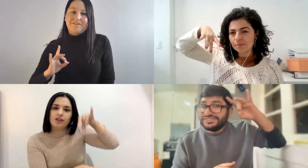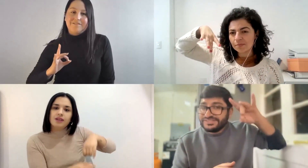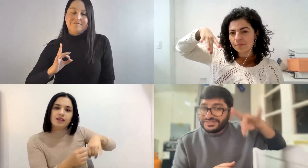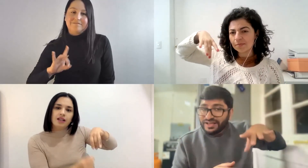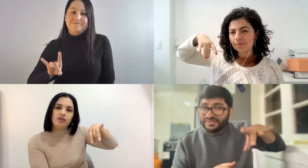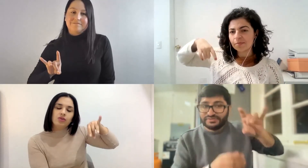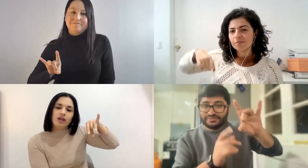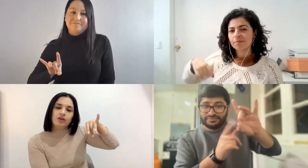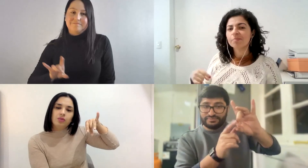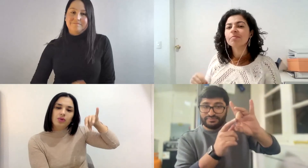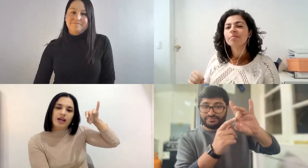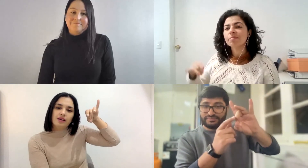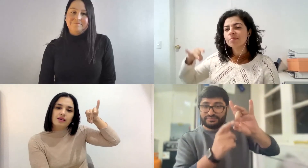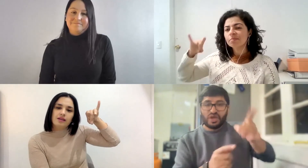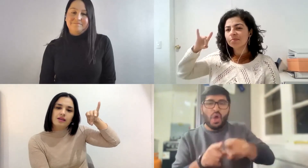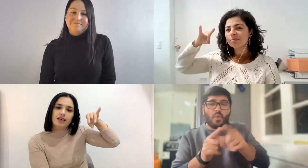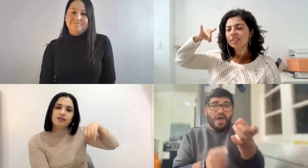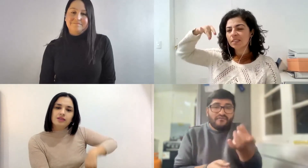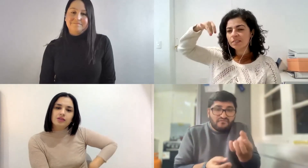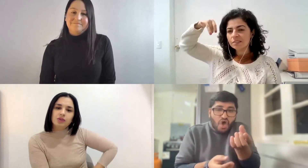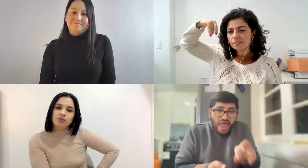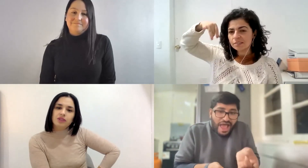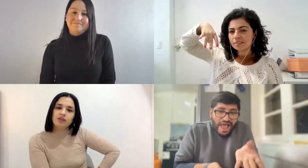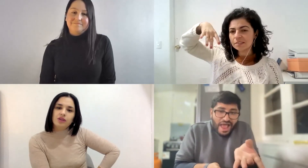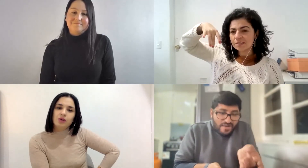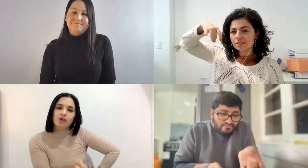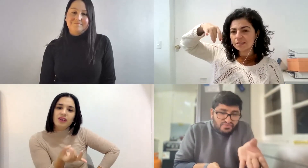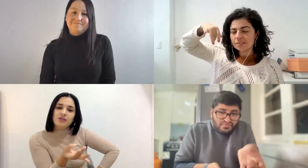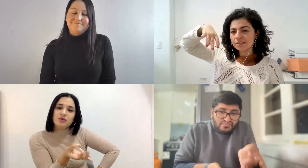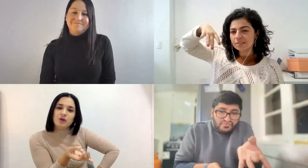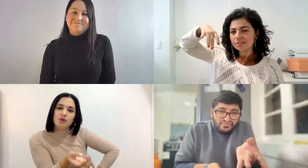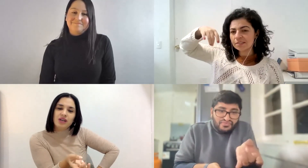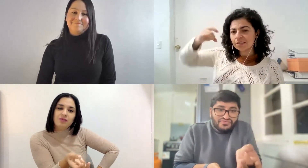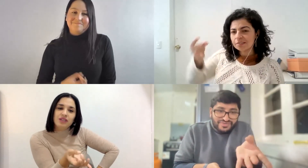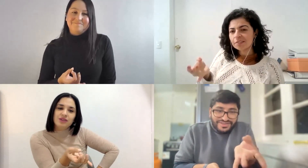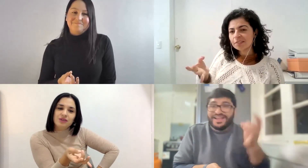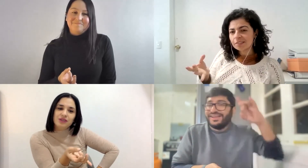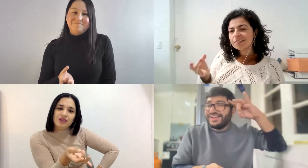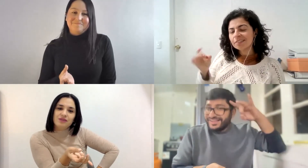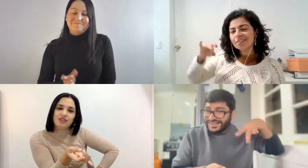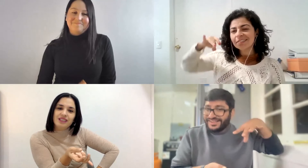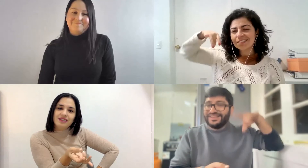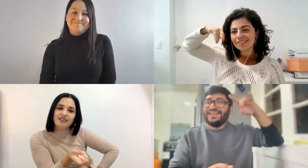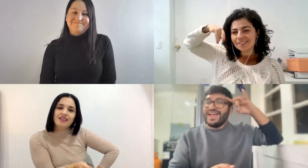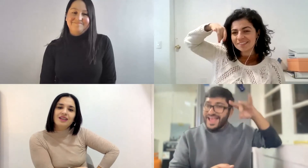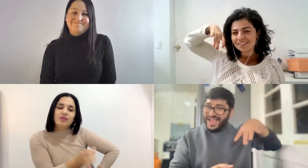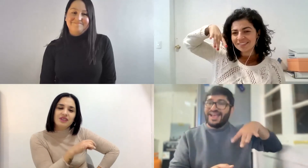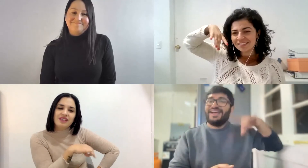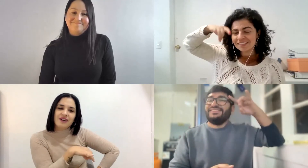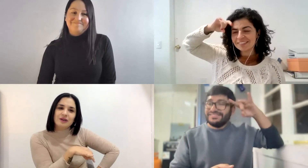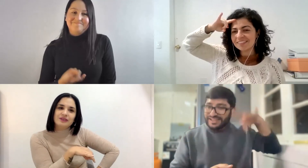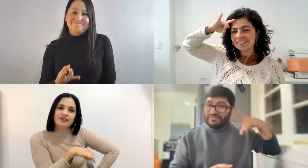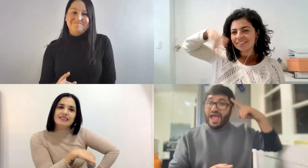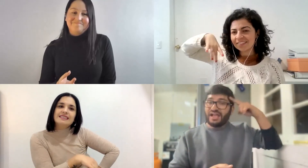El dedo, ven, el dedo anular con el pulgar, eso, como lo está mostrando. Igual con cuando son como las bolitas, cuando se juega con las bolitas, pero